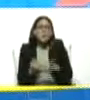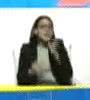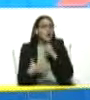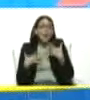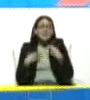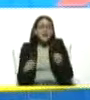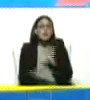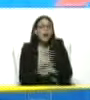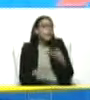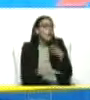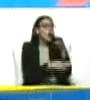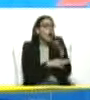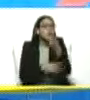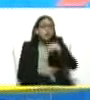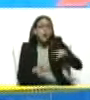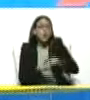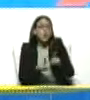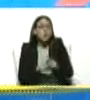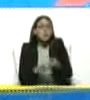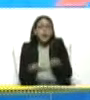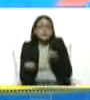Con paciencia,